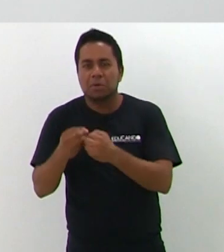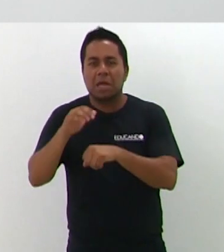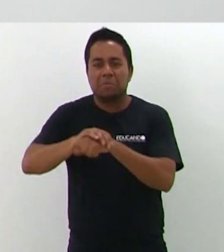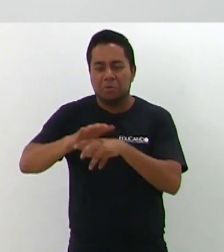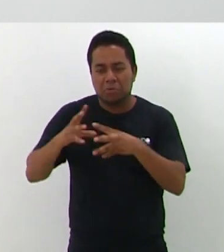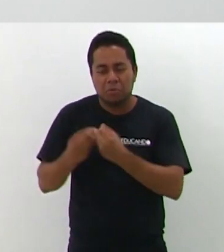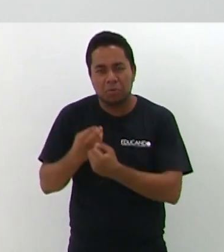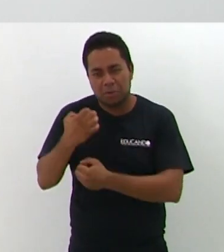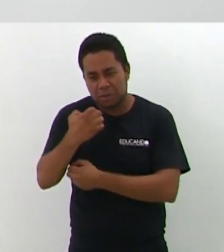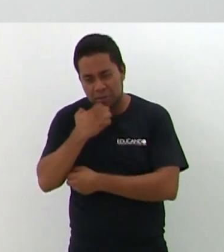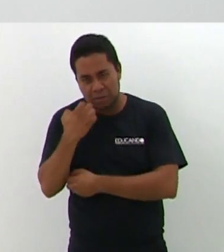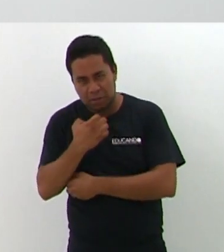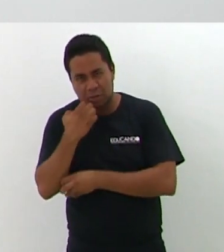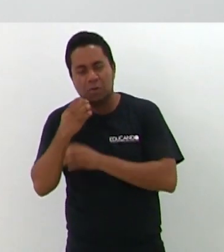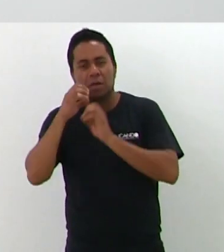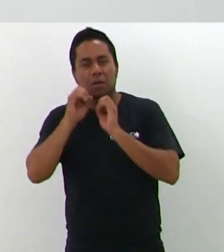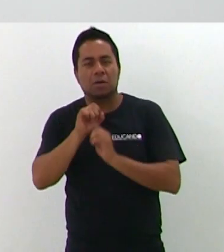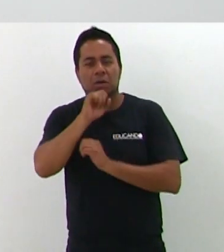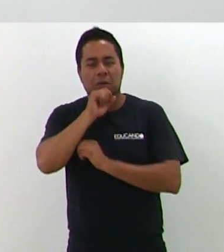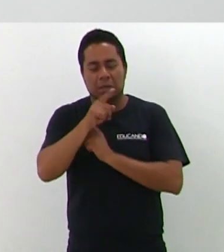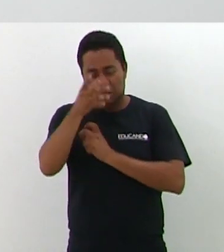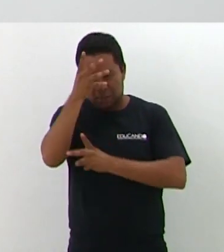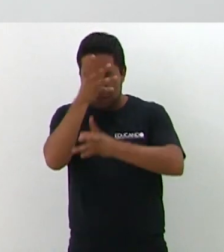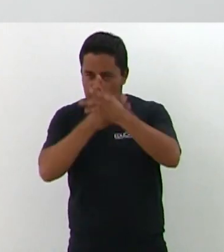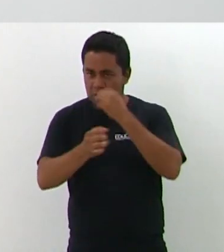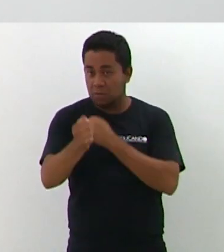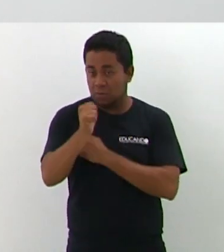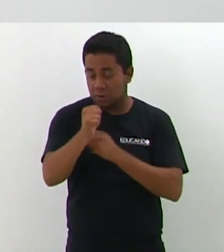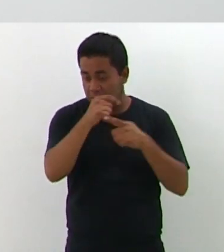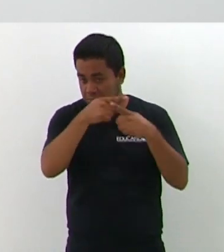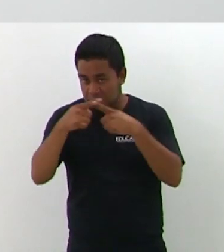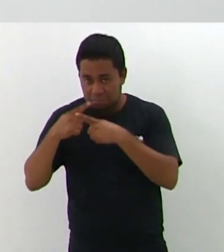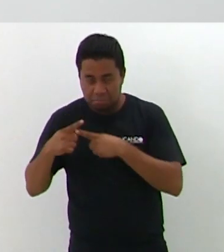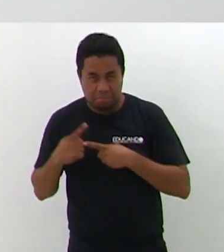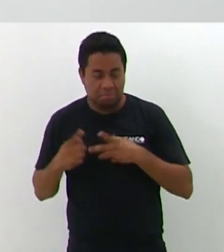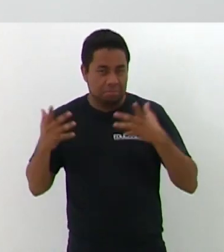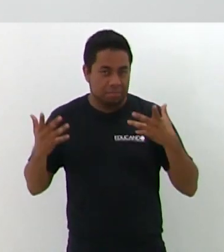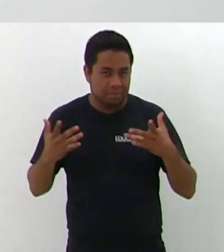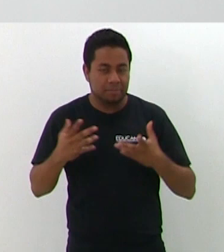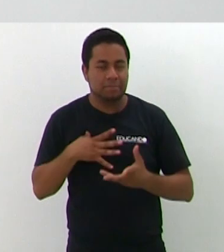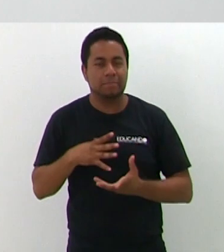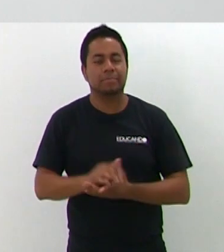escuela, y con él también puedes aprender muchas cosas más,